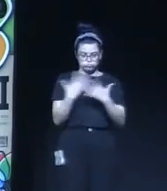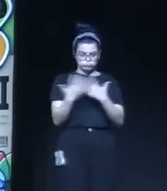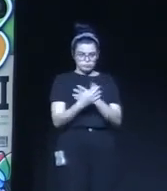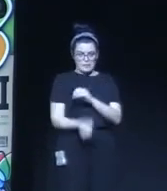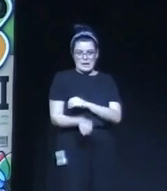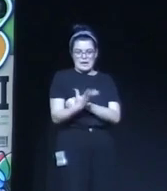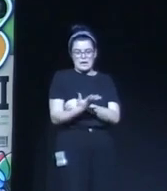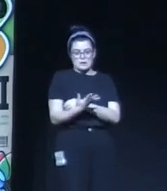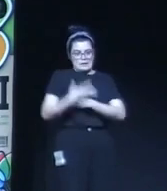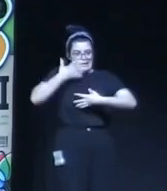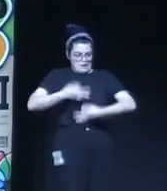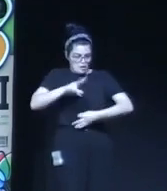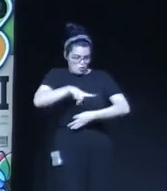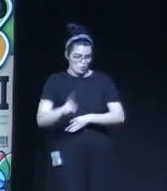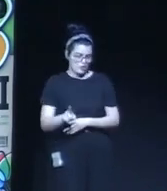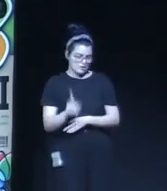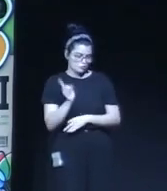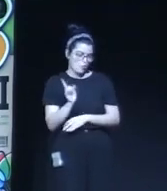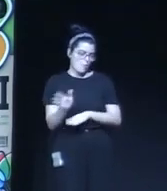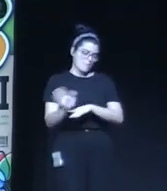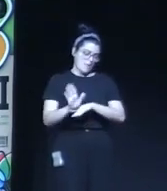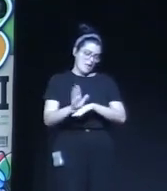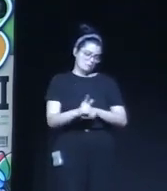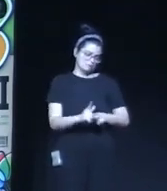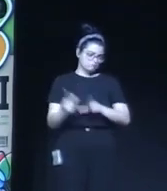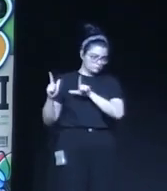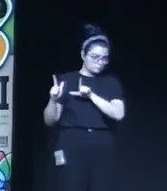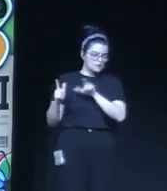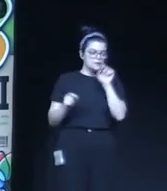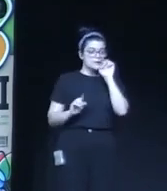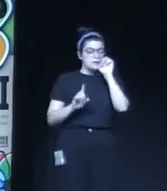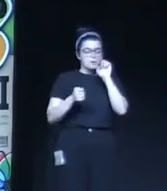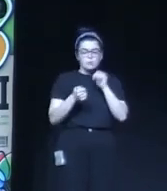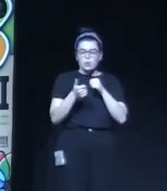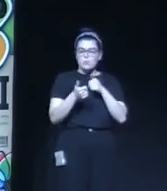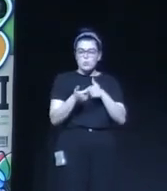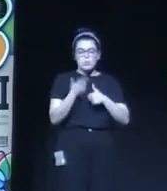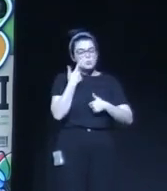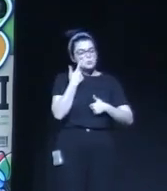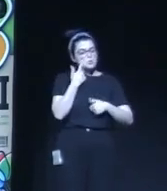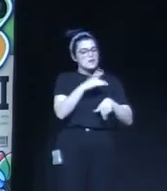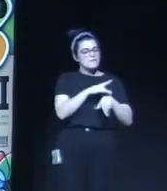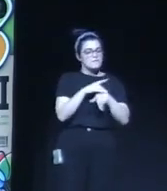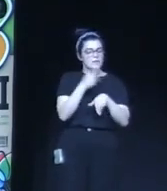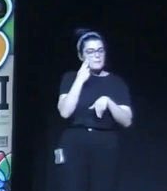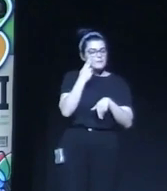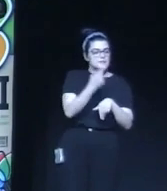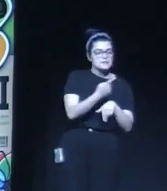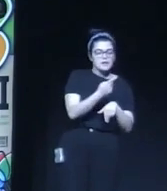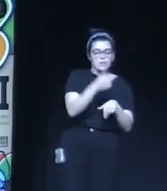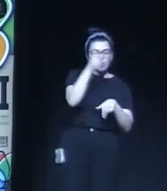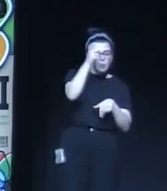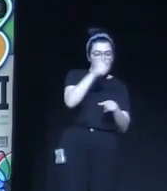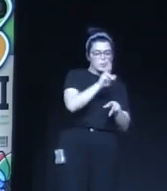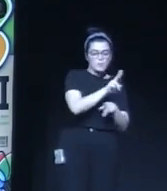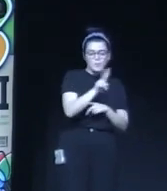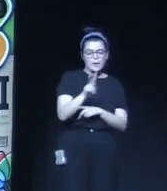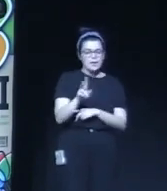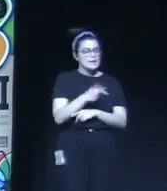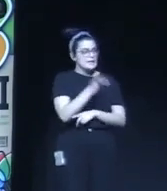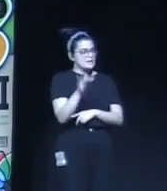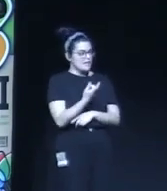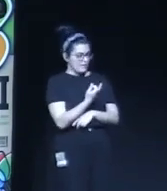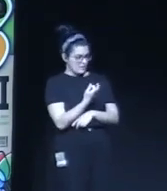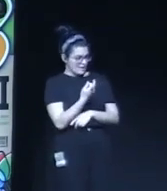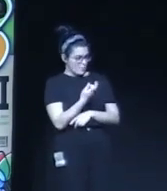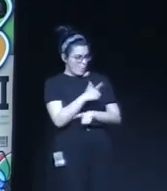sale en la película. Y bueno, fue viendo el pueblo y le ayudamos pues en lo que hacía falta. Y necesitaba una protagonista.